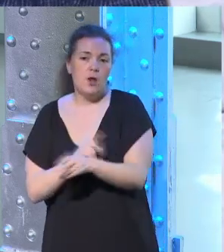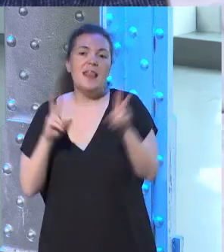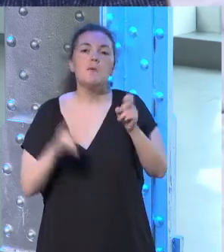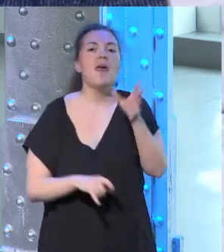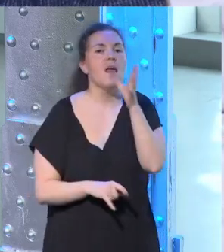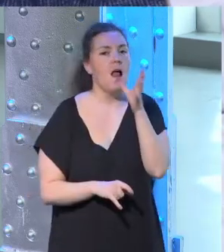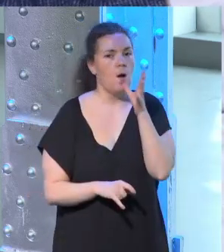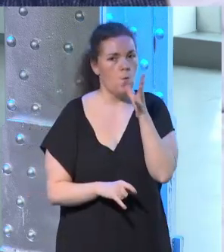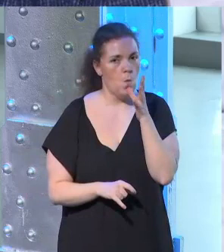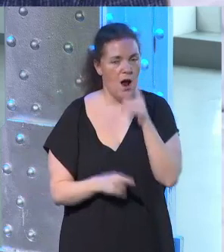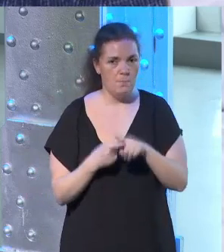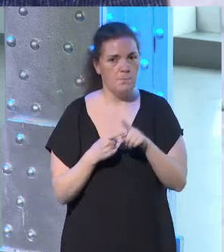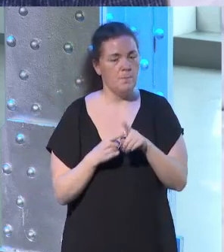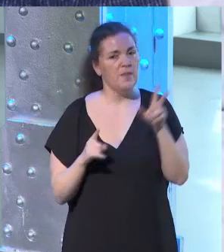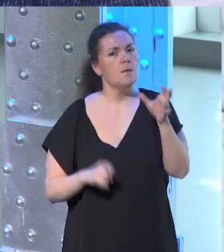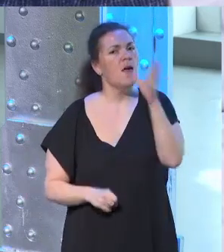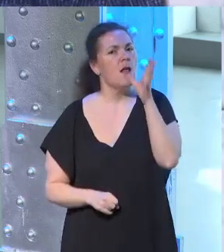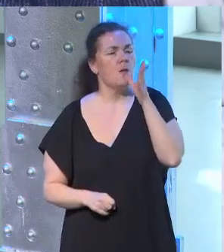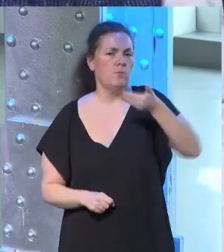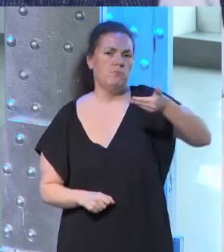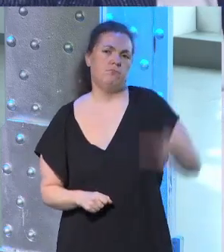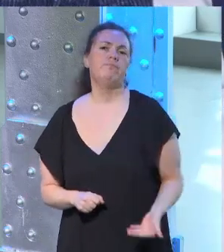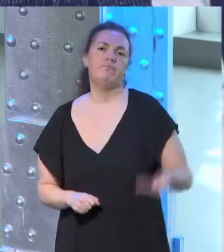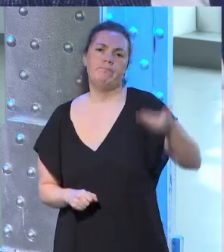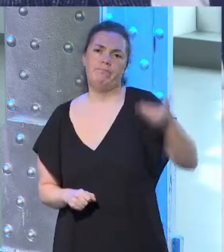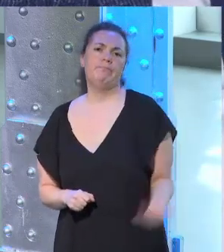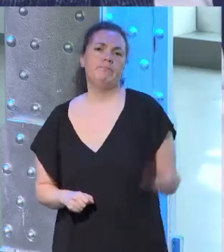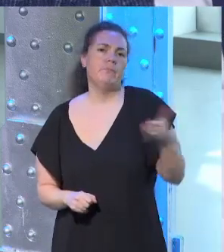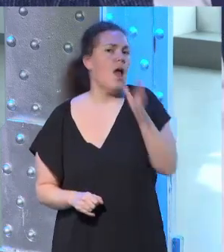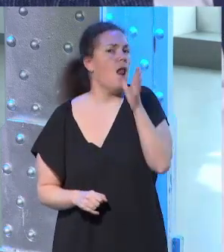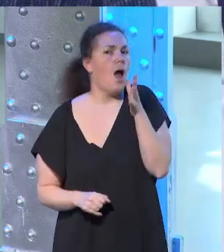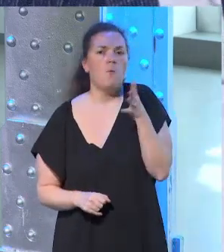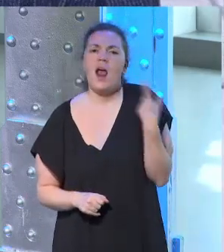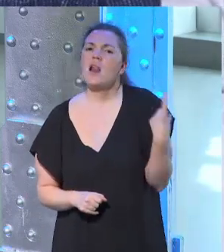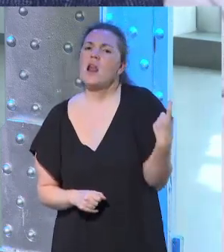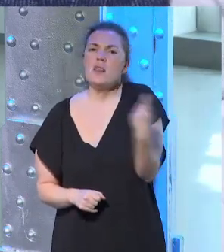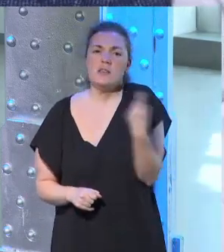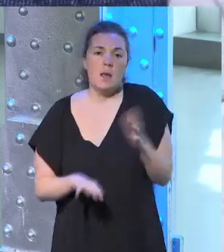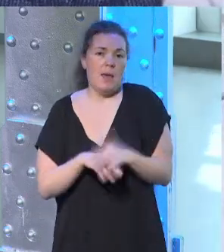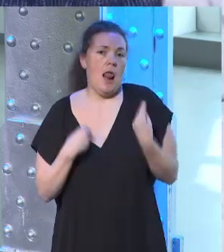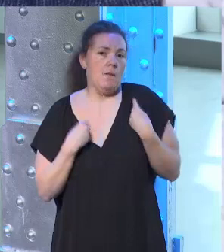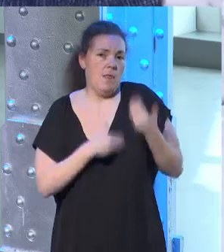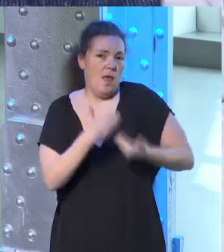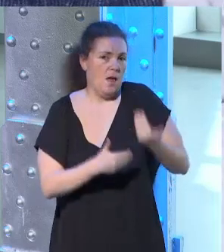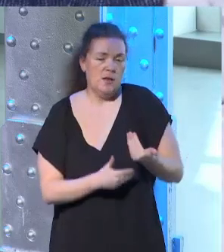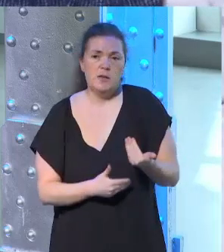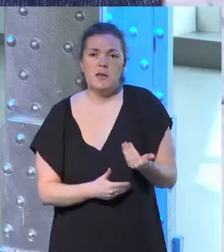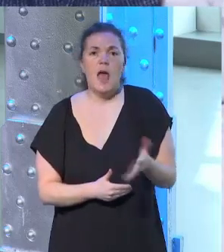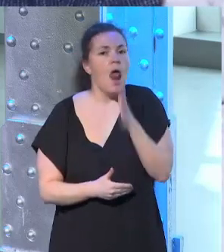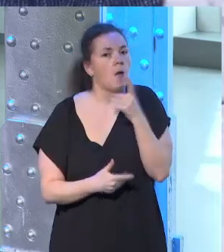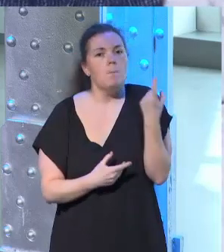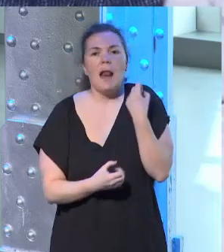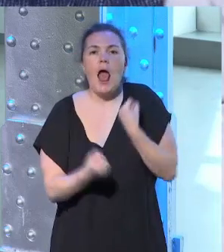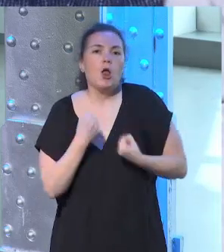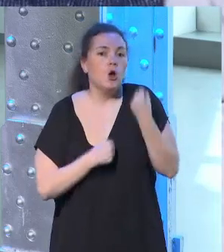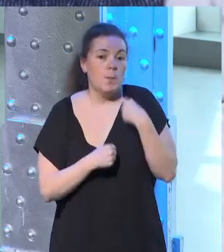agua. El tema es vital, de vital importancia. El agua es fundamental para el ciclo de la vida y es vital para todo, pero nuestra economía en el